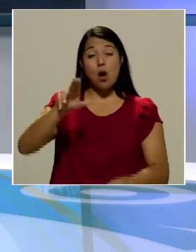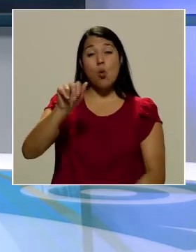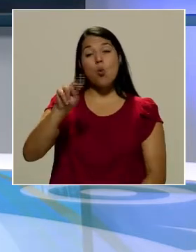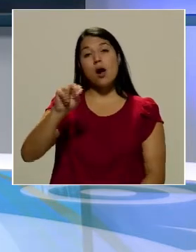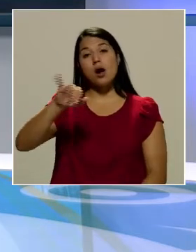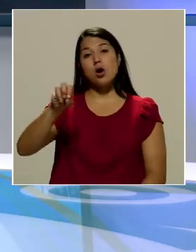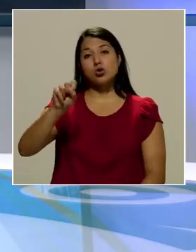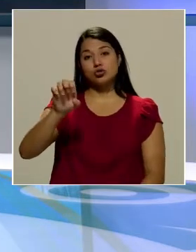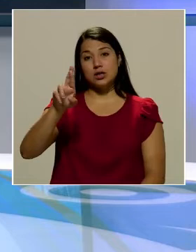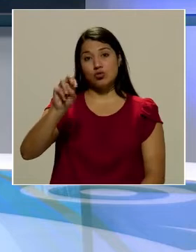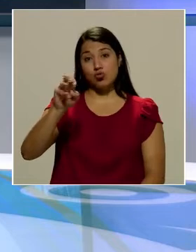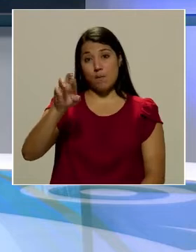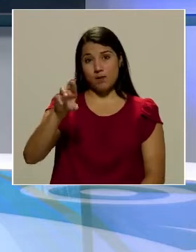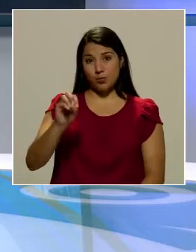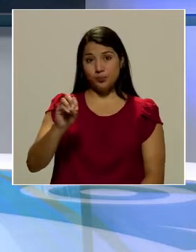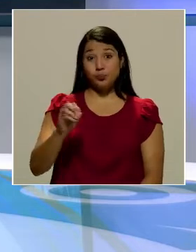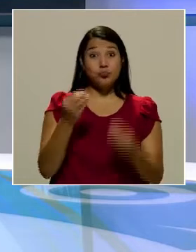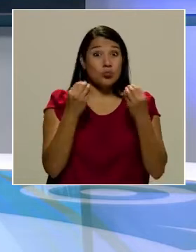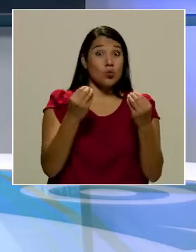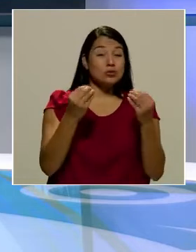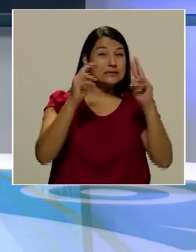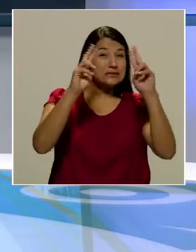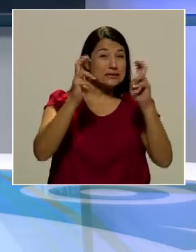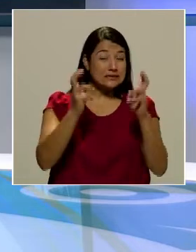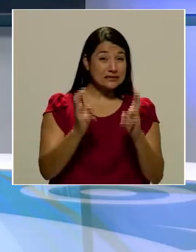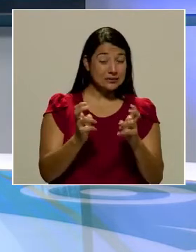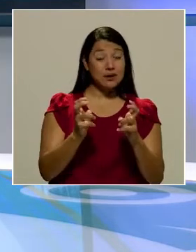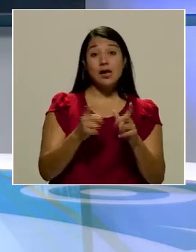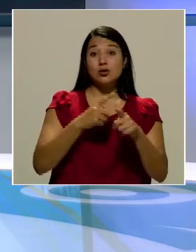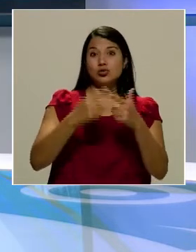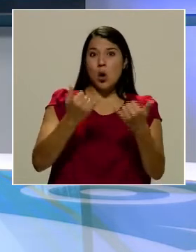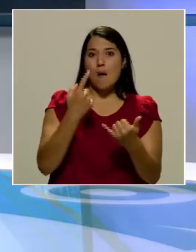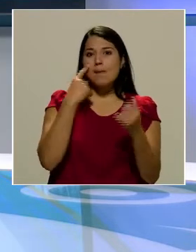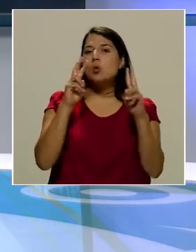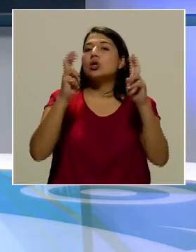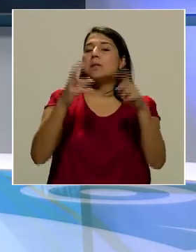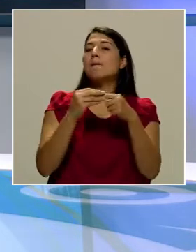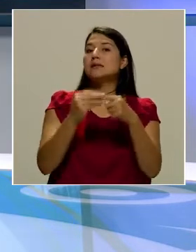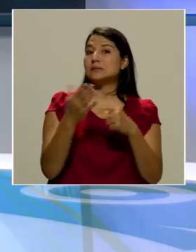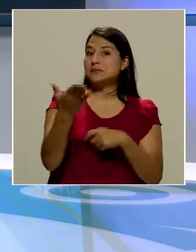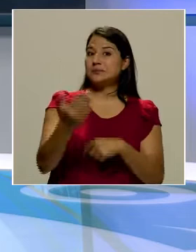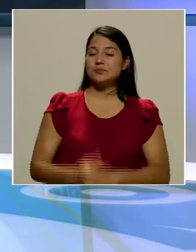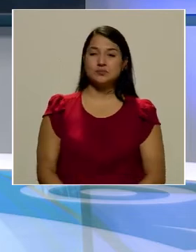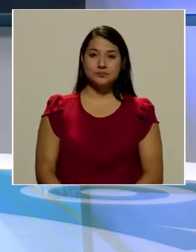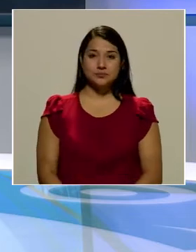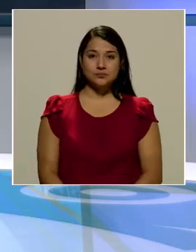días de una agenda noticiosa agitada, así que vayamos en este momento a ver nuestros titulares. Adelante.